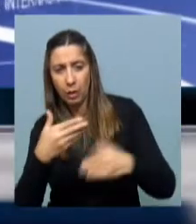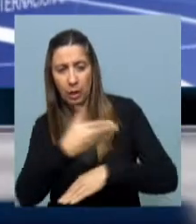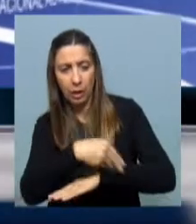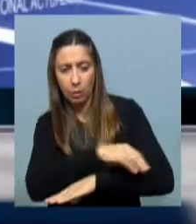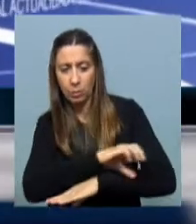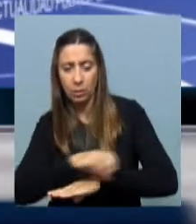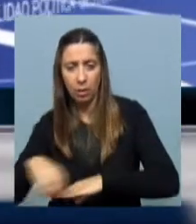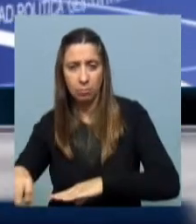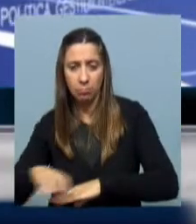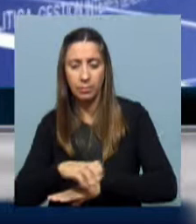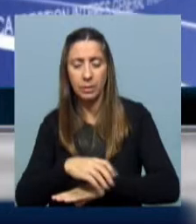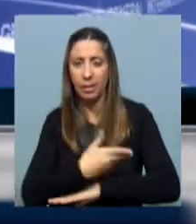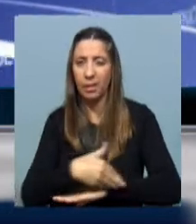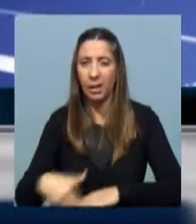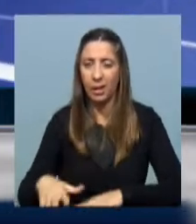banquina.